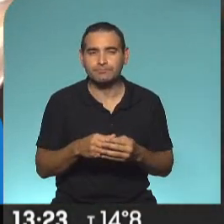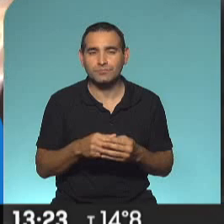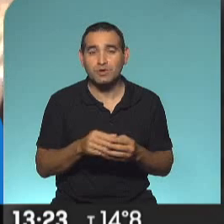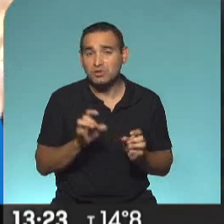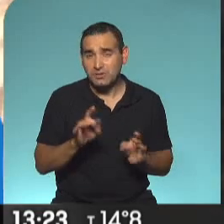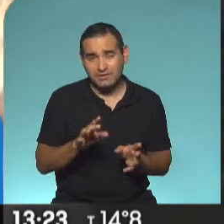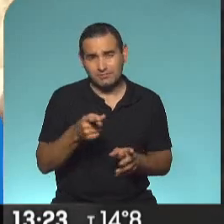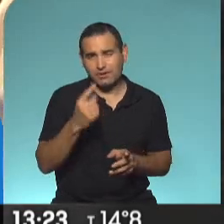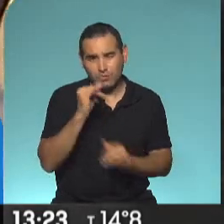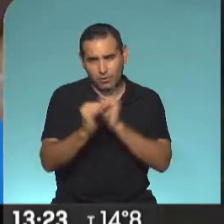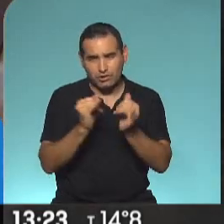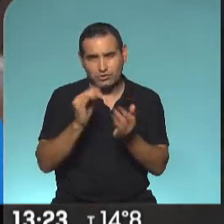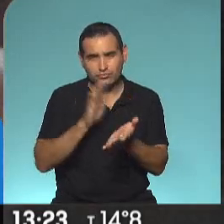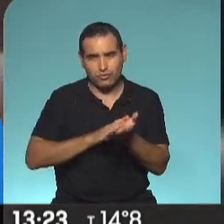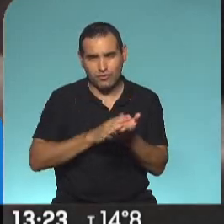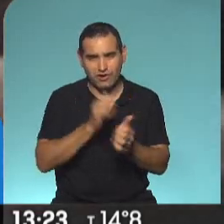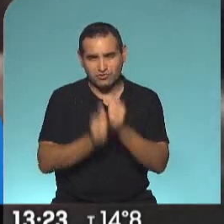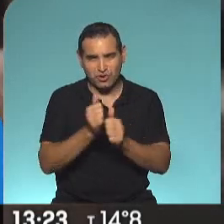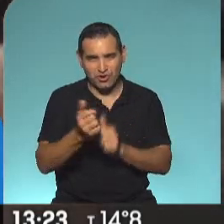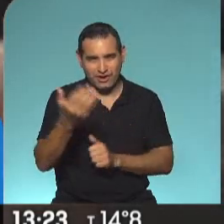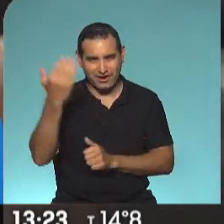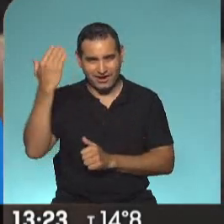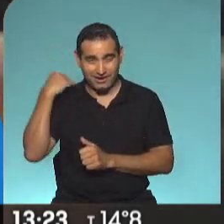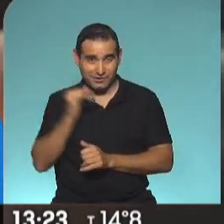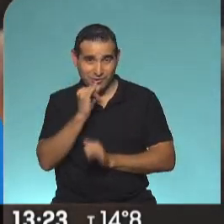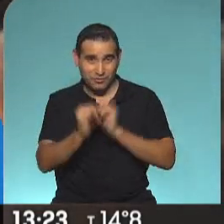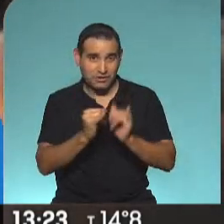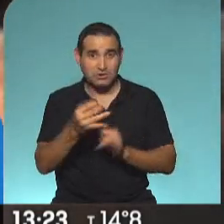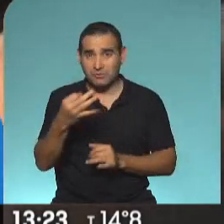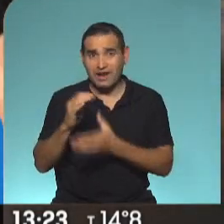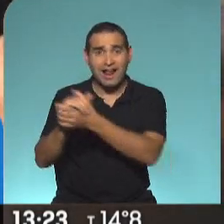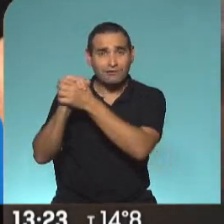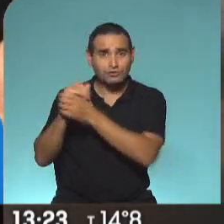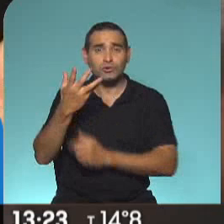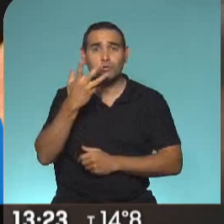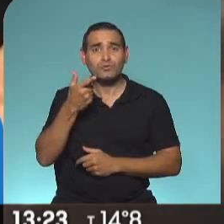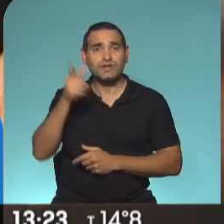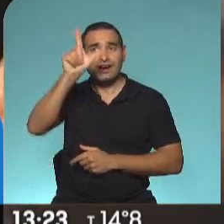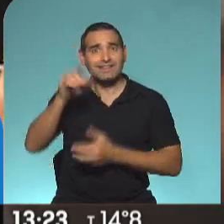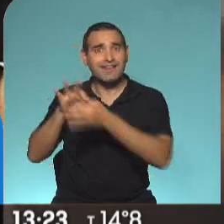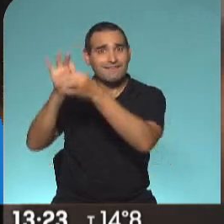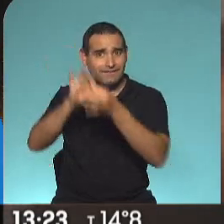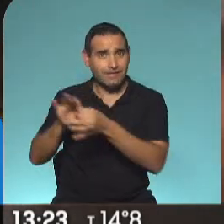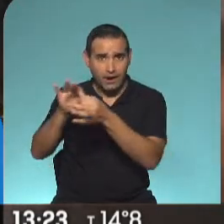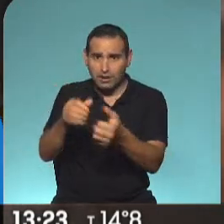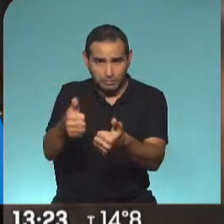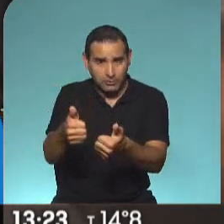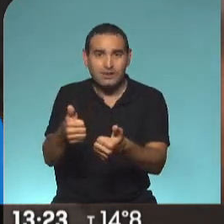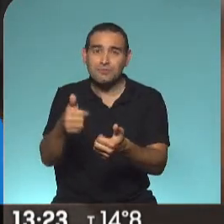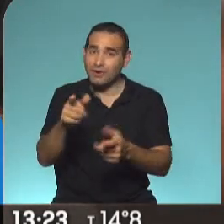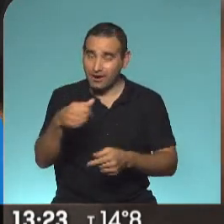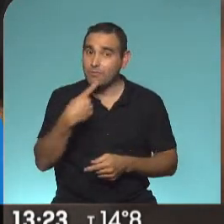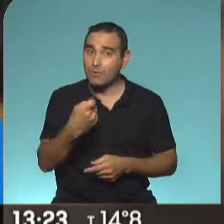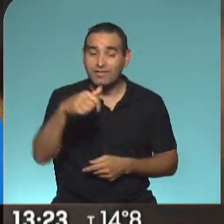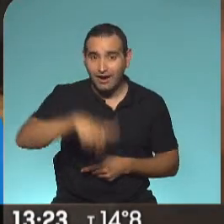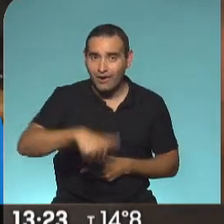simplemente para hacer historia y reivindicando la vocación federal de Alfonsín, pero para darnos cuenta que tenemos un